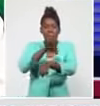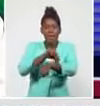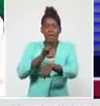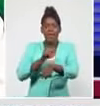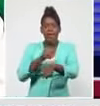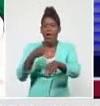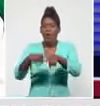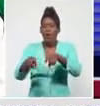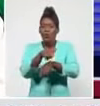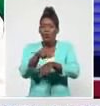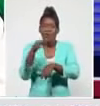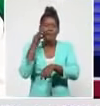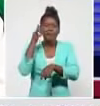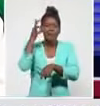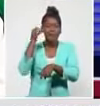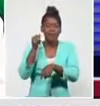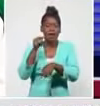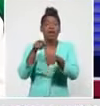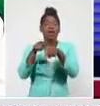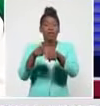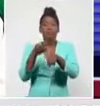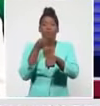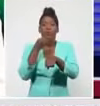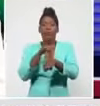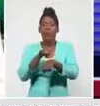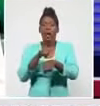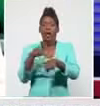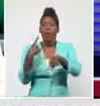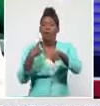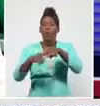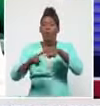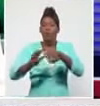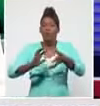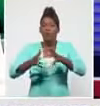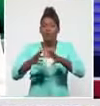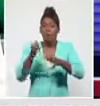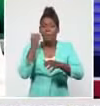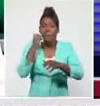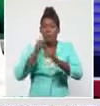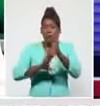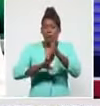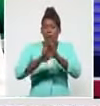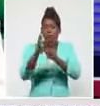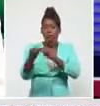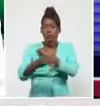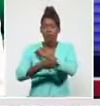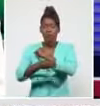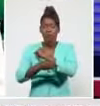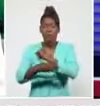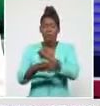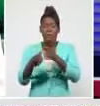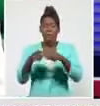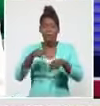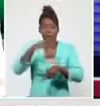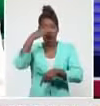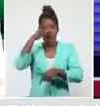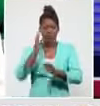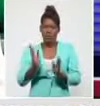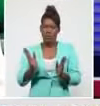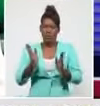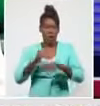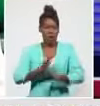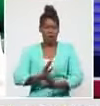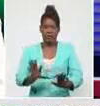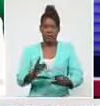SIDA, que a veces los virus mutan y van cambiando. En Cuba no se ha demostrado que el